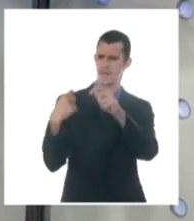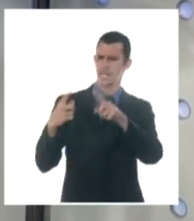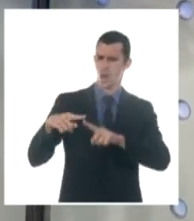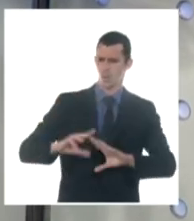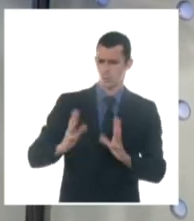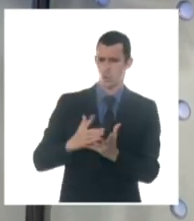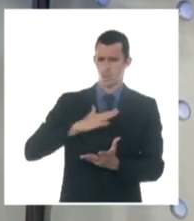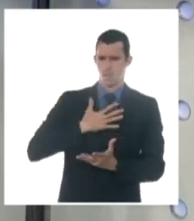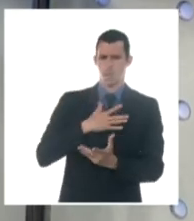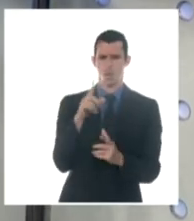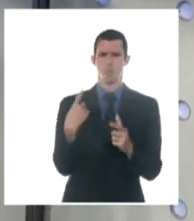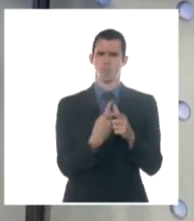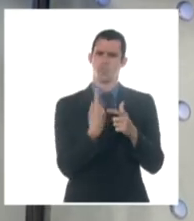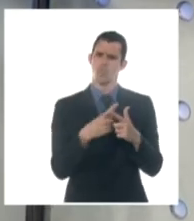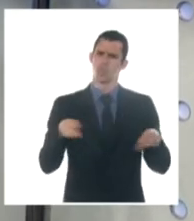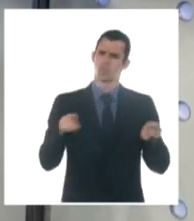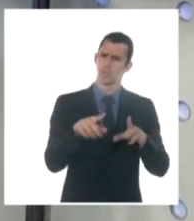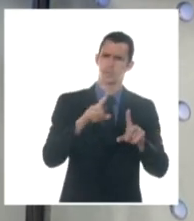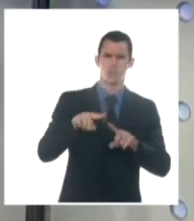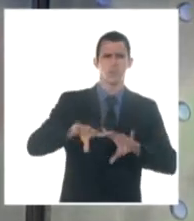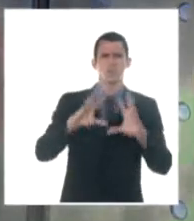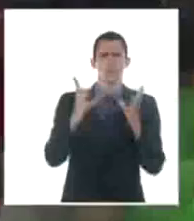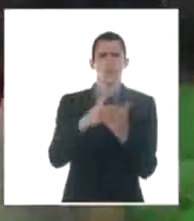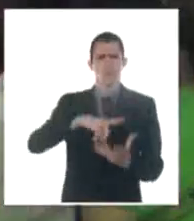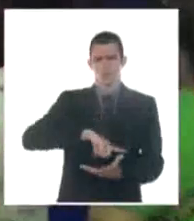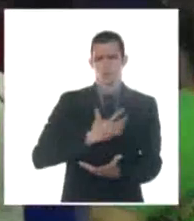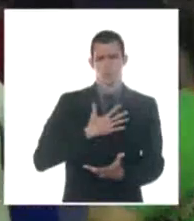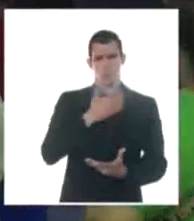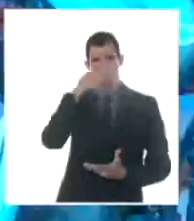abre oportunidades a las industrias culturales de nuestro país.